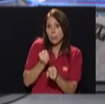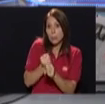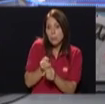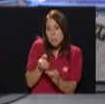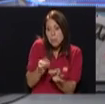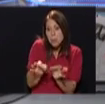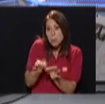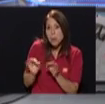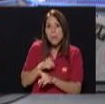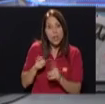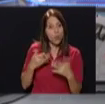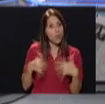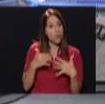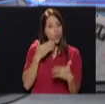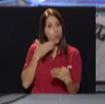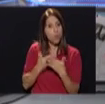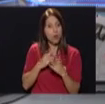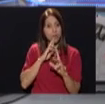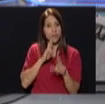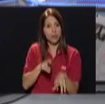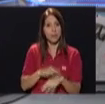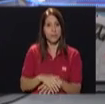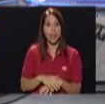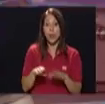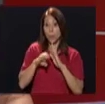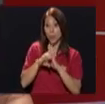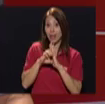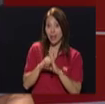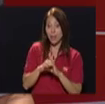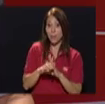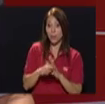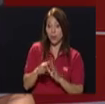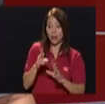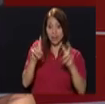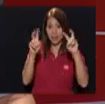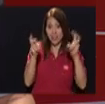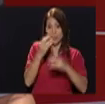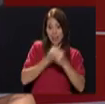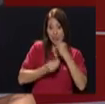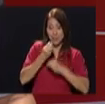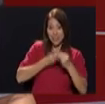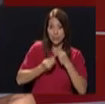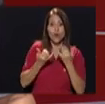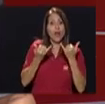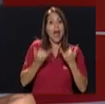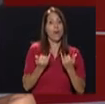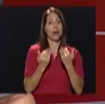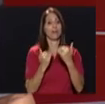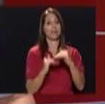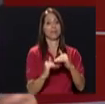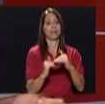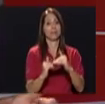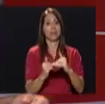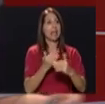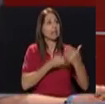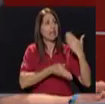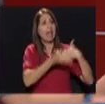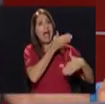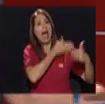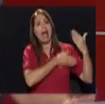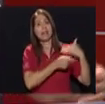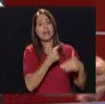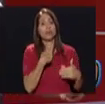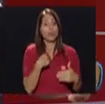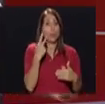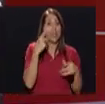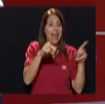que sí tienen efecto. Entonces, por ejemplo, la parte de la alimentación, se está restringiendo la cantidad de comida que llevaba antes, que antes uno veía a